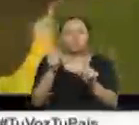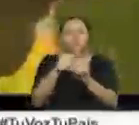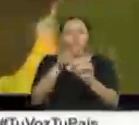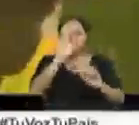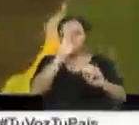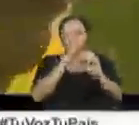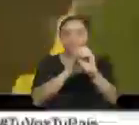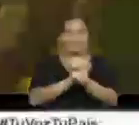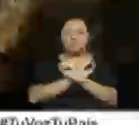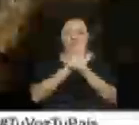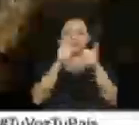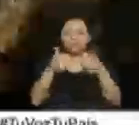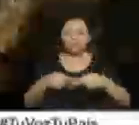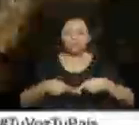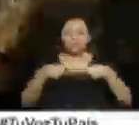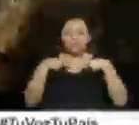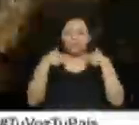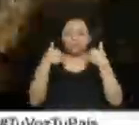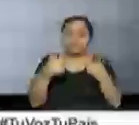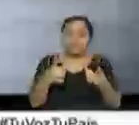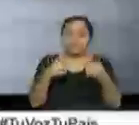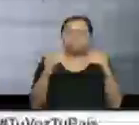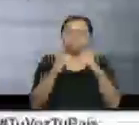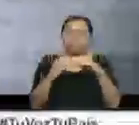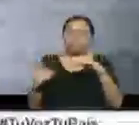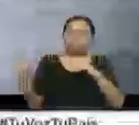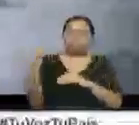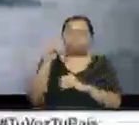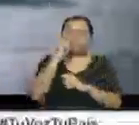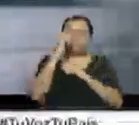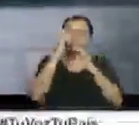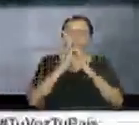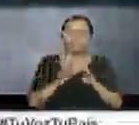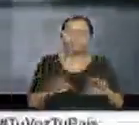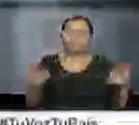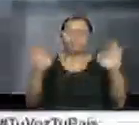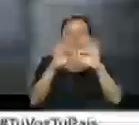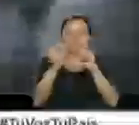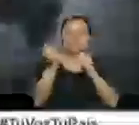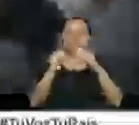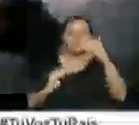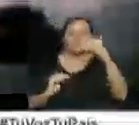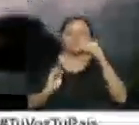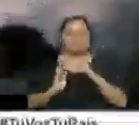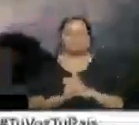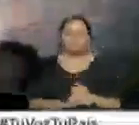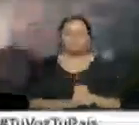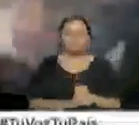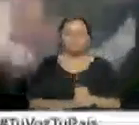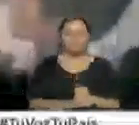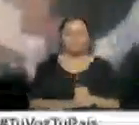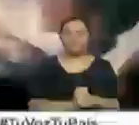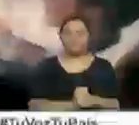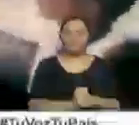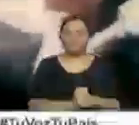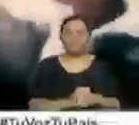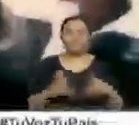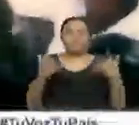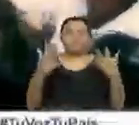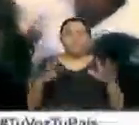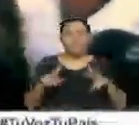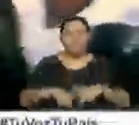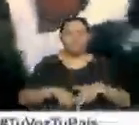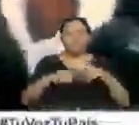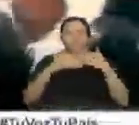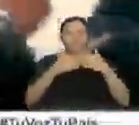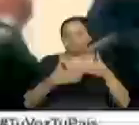objetivos claros en el buen vivir, en la supremacía del ser humano sobre el capital. Este fue el trazado inicial